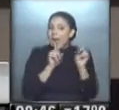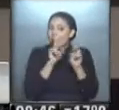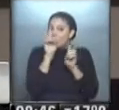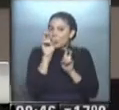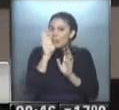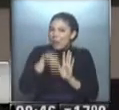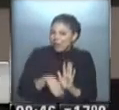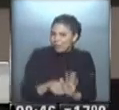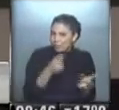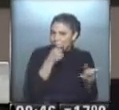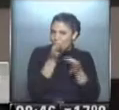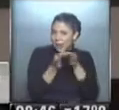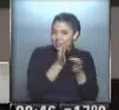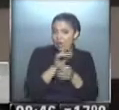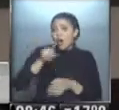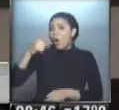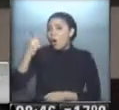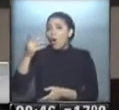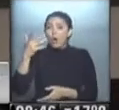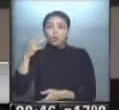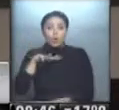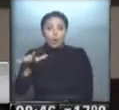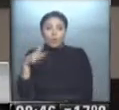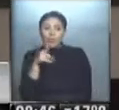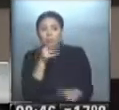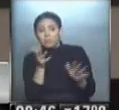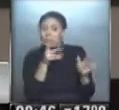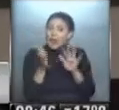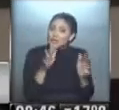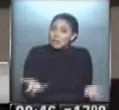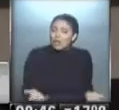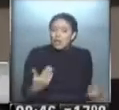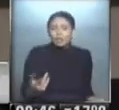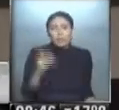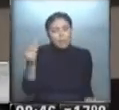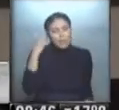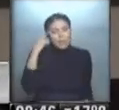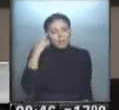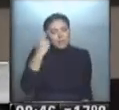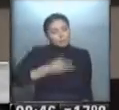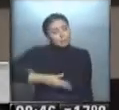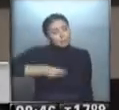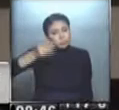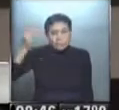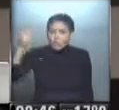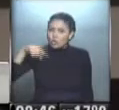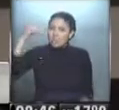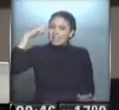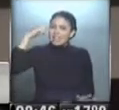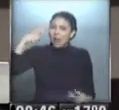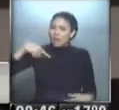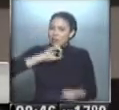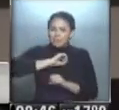dato que no se diferencia con otros grupos sociales esto para empezar a pensar si entre todos de cómo muchas veces con falsas creencias